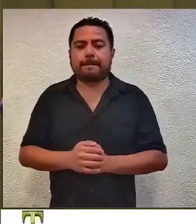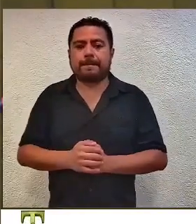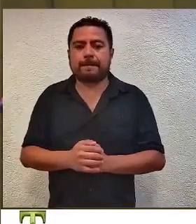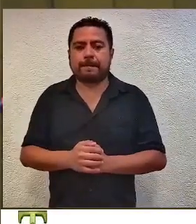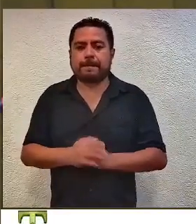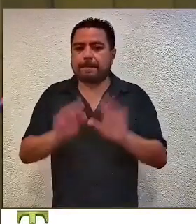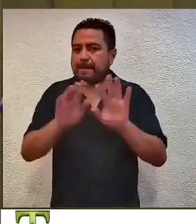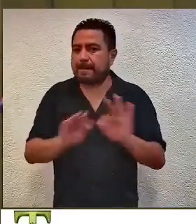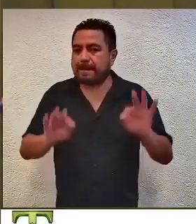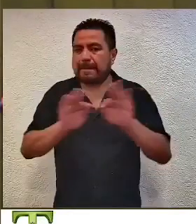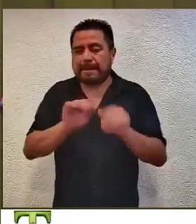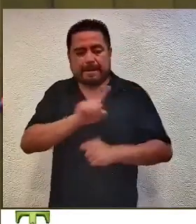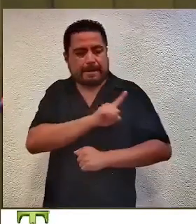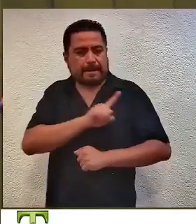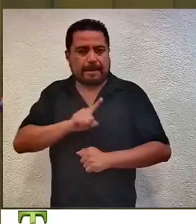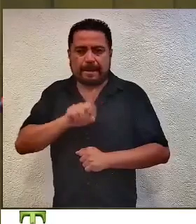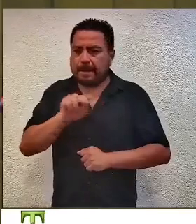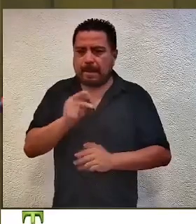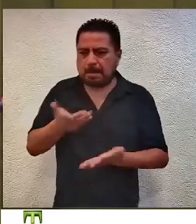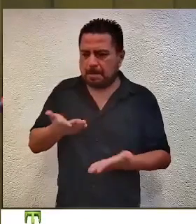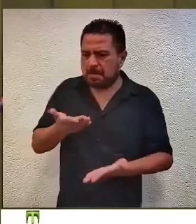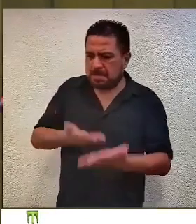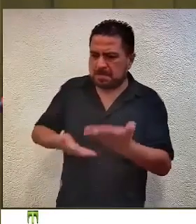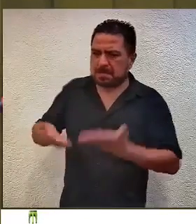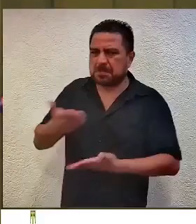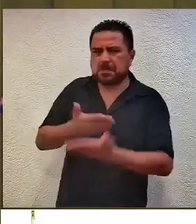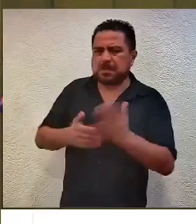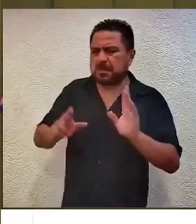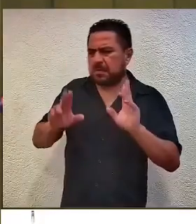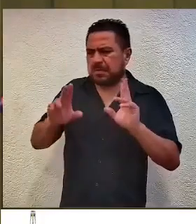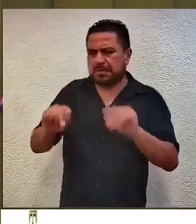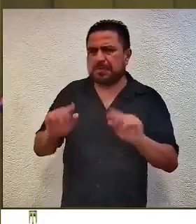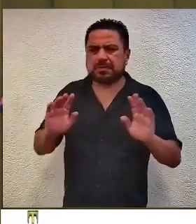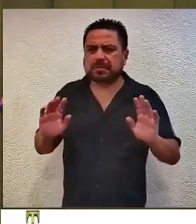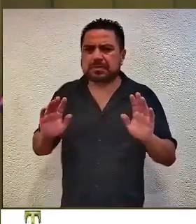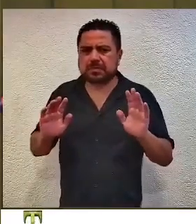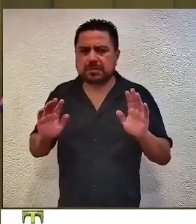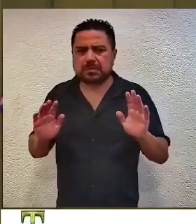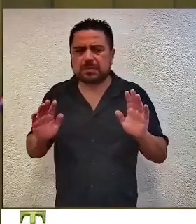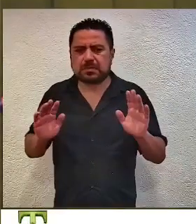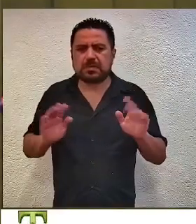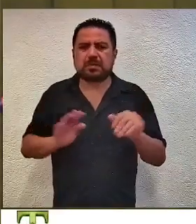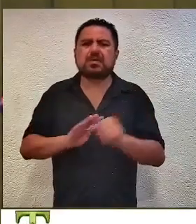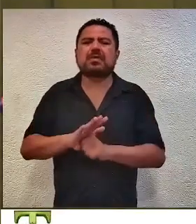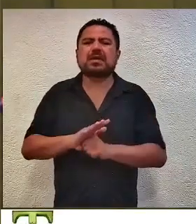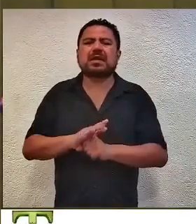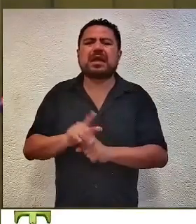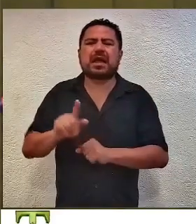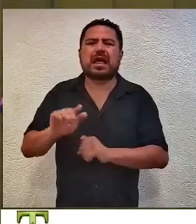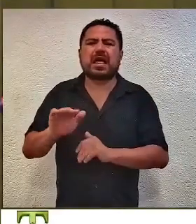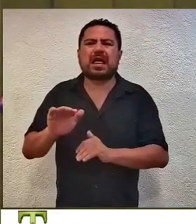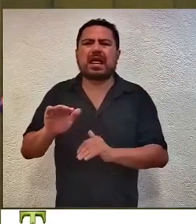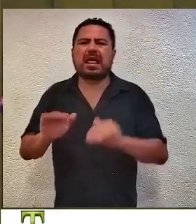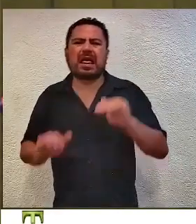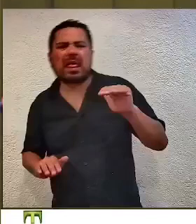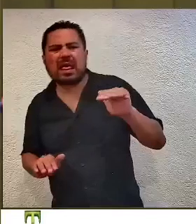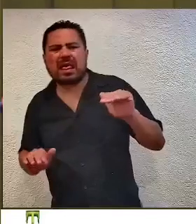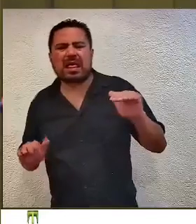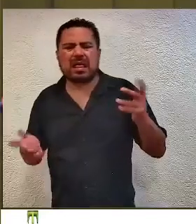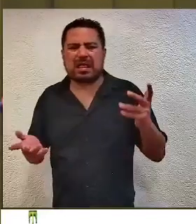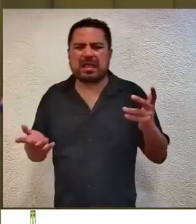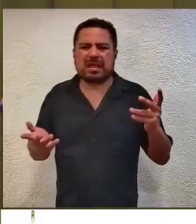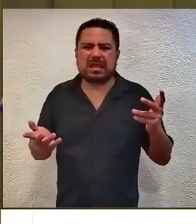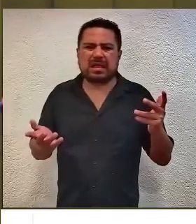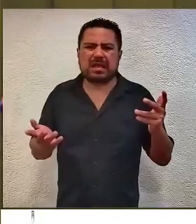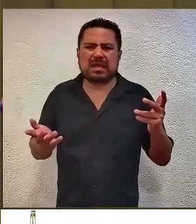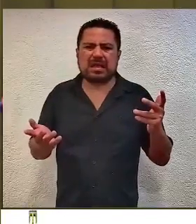Es importante también, y no comparto esa parte, que hubo alguna vulneración a